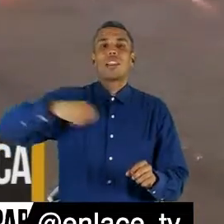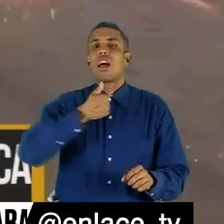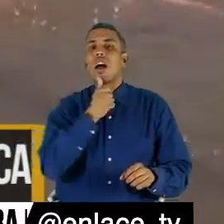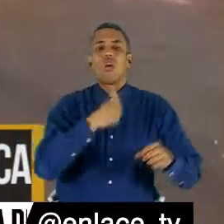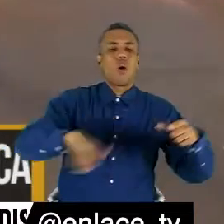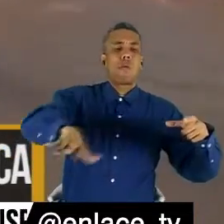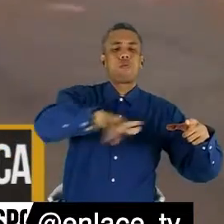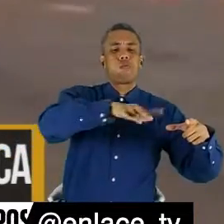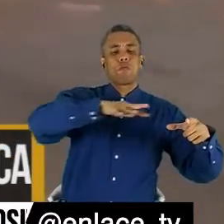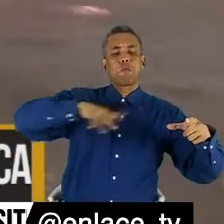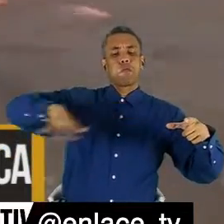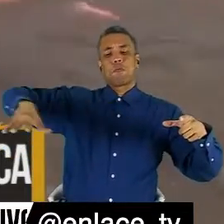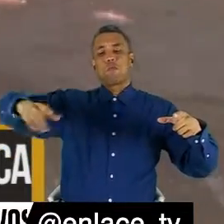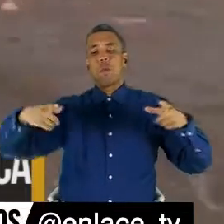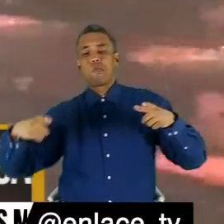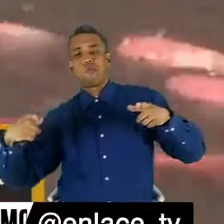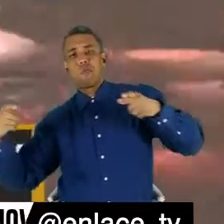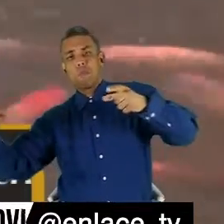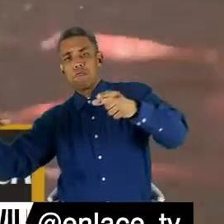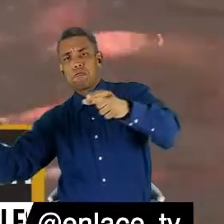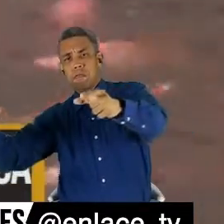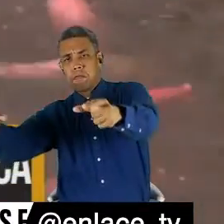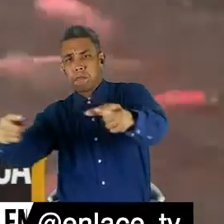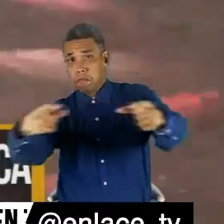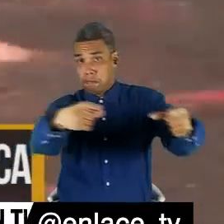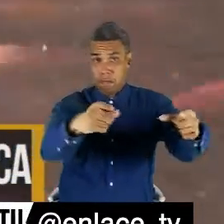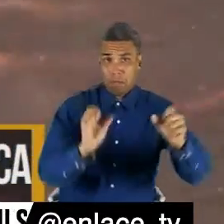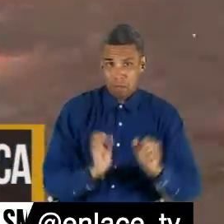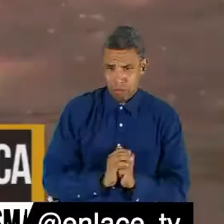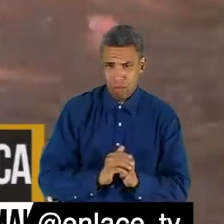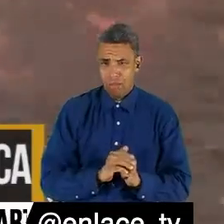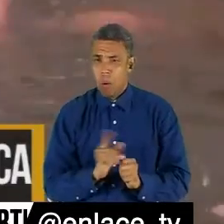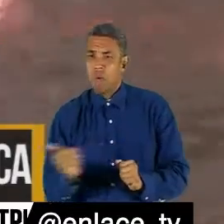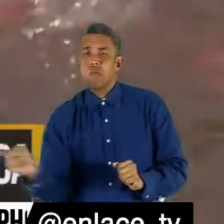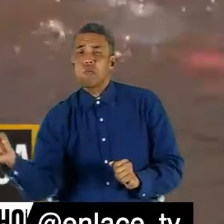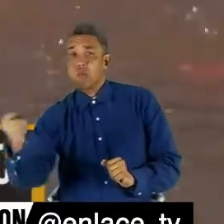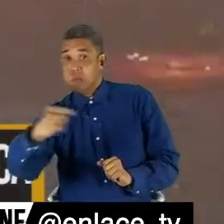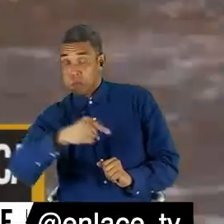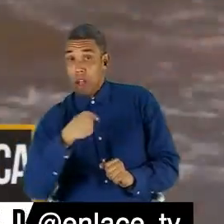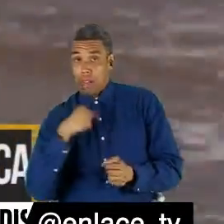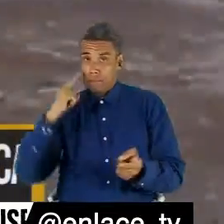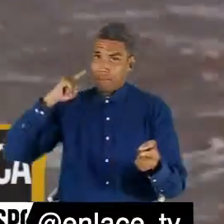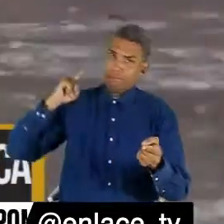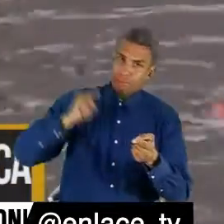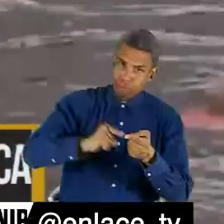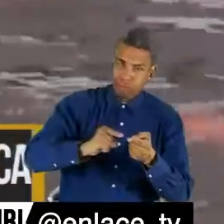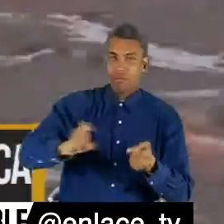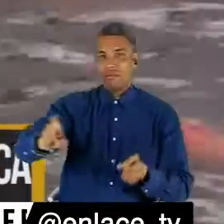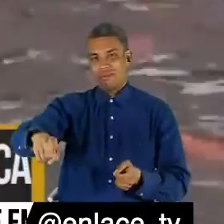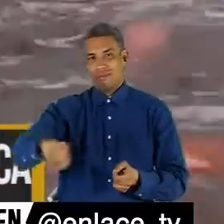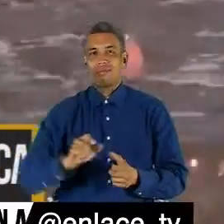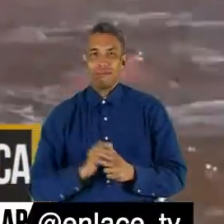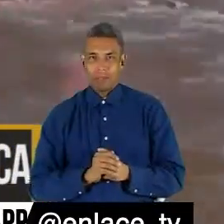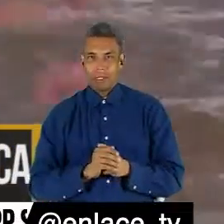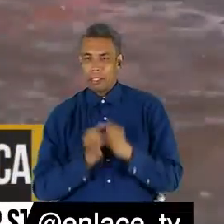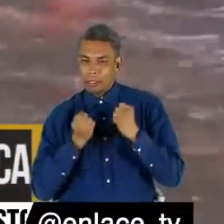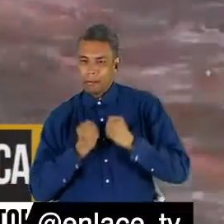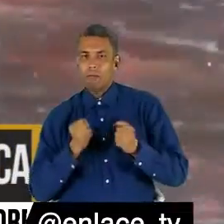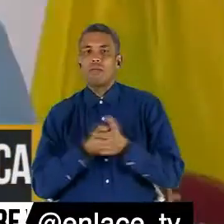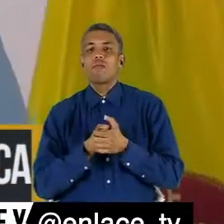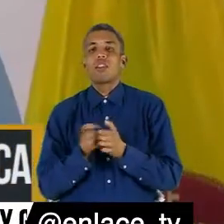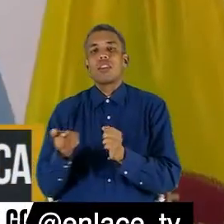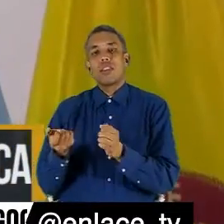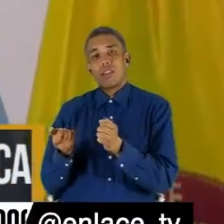localidad de Barranca Bermeja, y también un no hablemos de repoblamiento, sino también un fortalecimiento a los